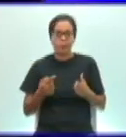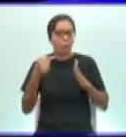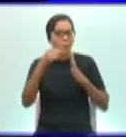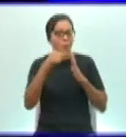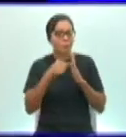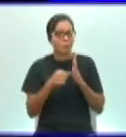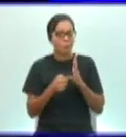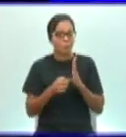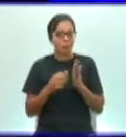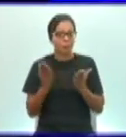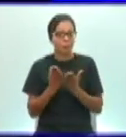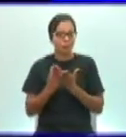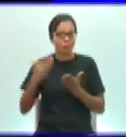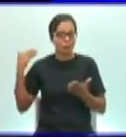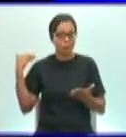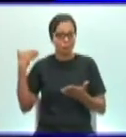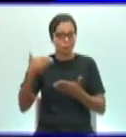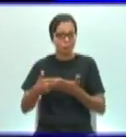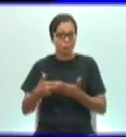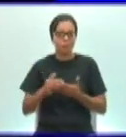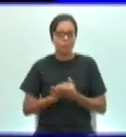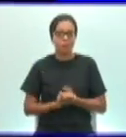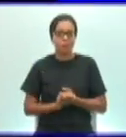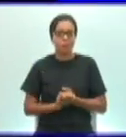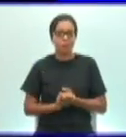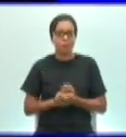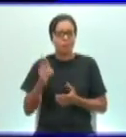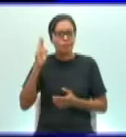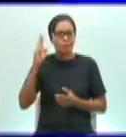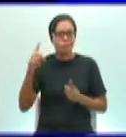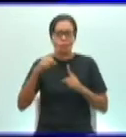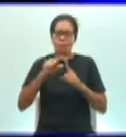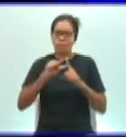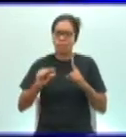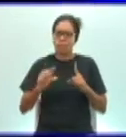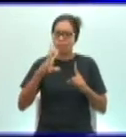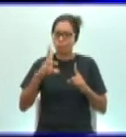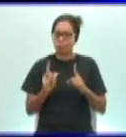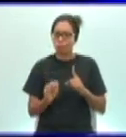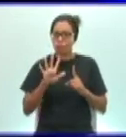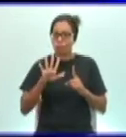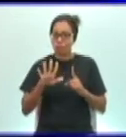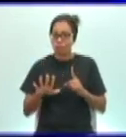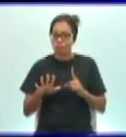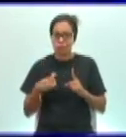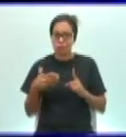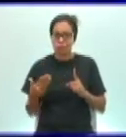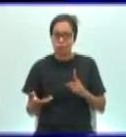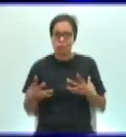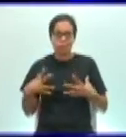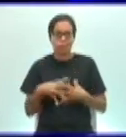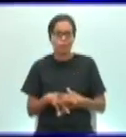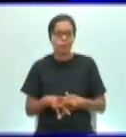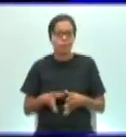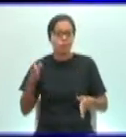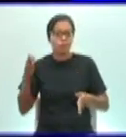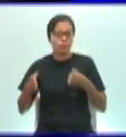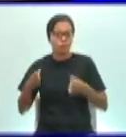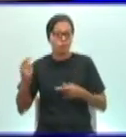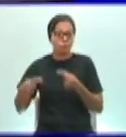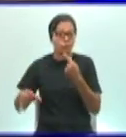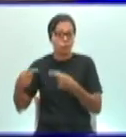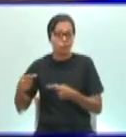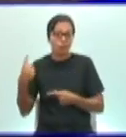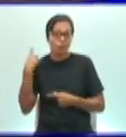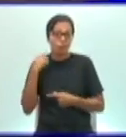hemos trabajado. Recuerden que ya transitamos todo el tema número 5, el que tiene que ver con la etapa insurreccional de